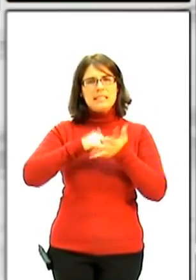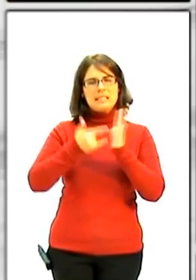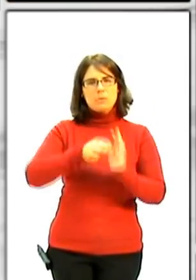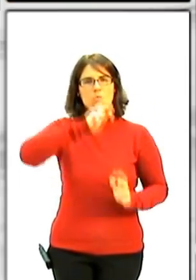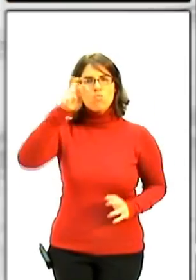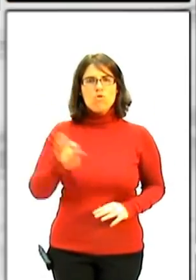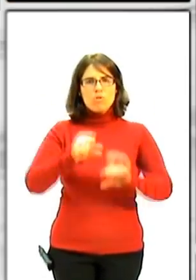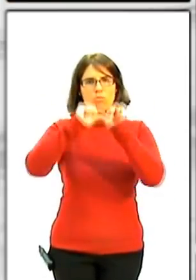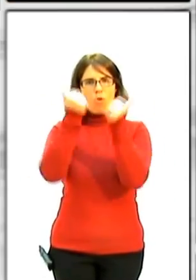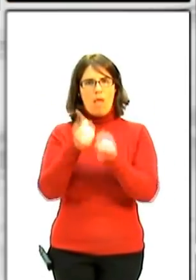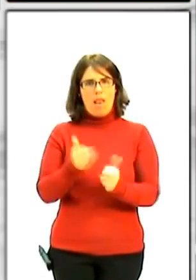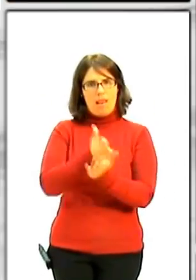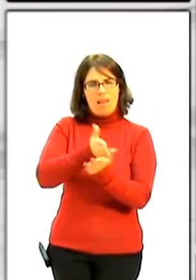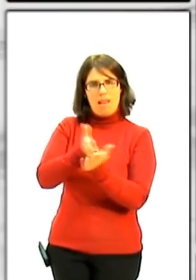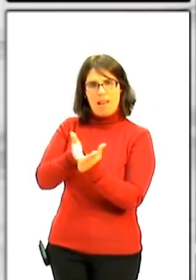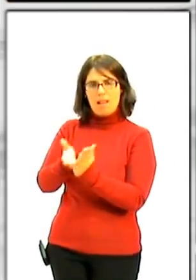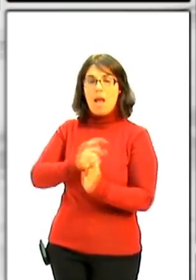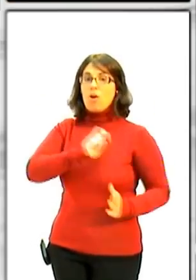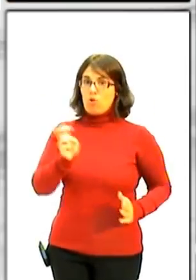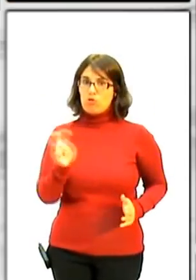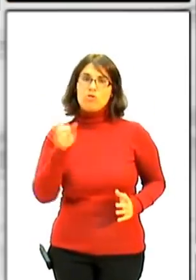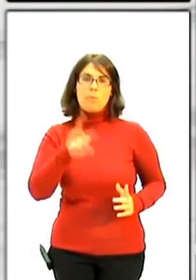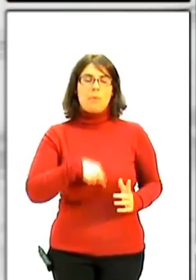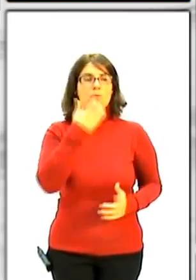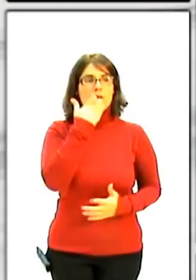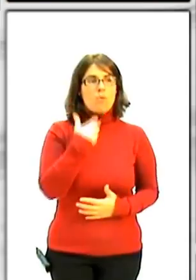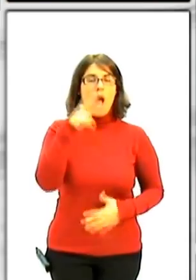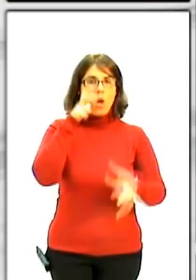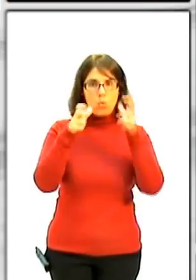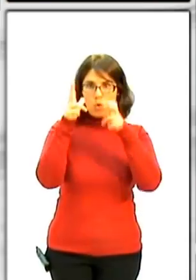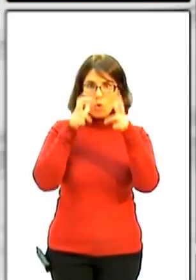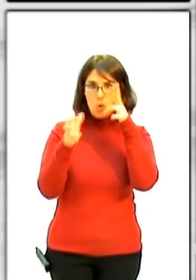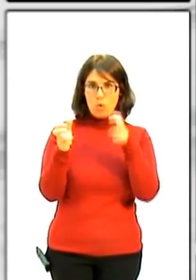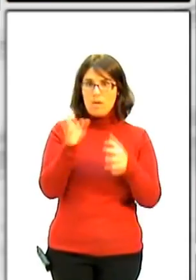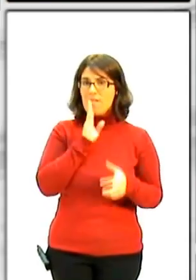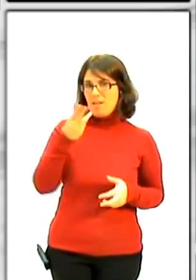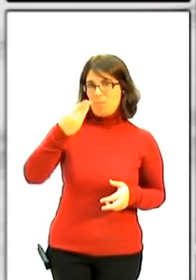canales alternativos. Existe el audio, como bien